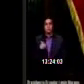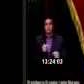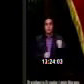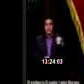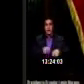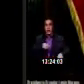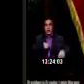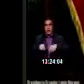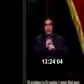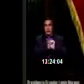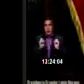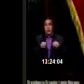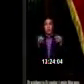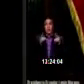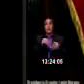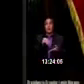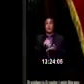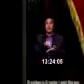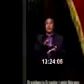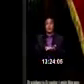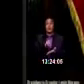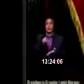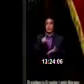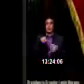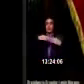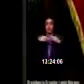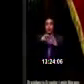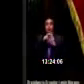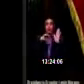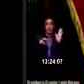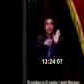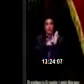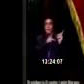vehículos. Además, aplicamos estrictas normas,